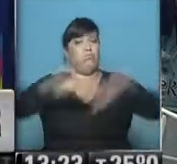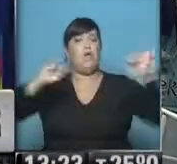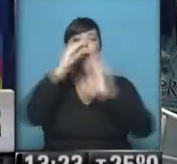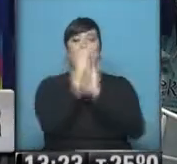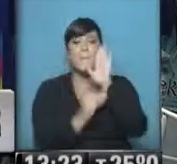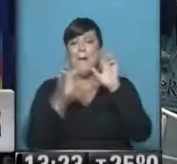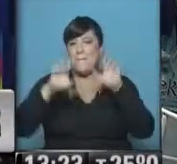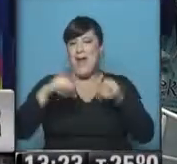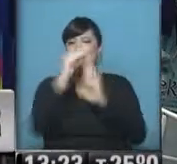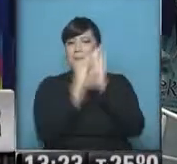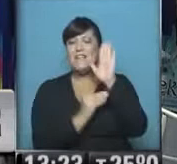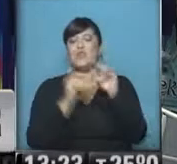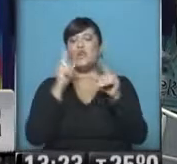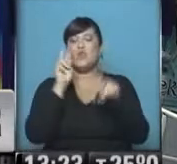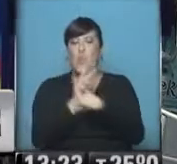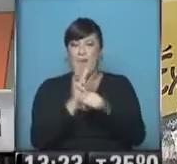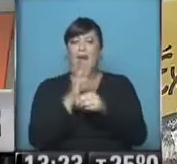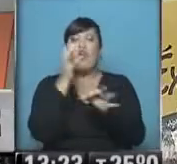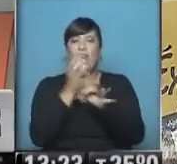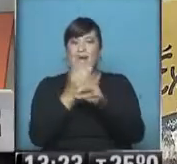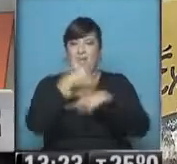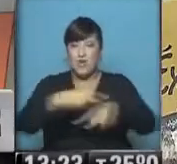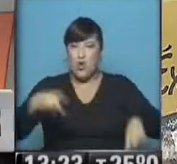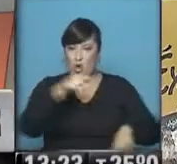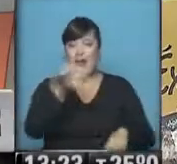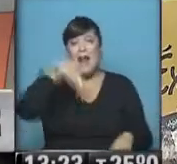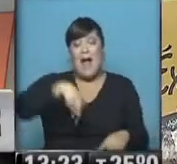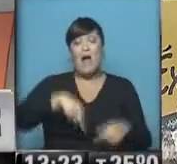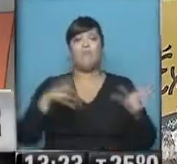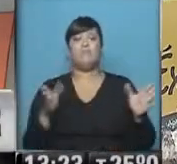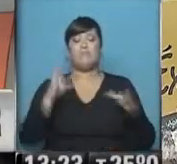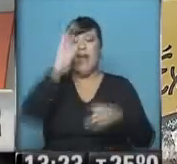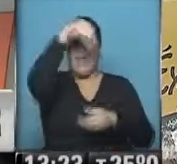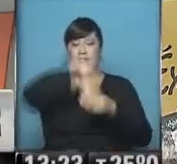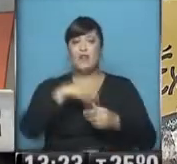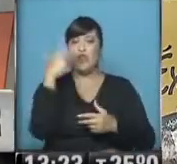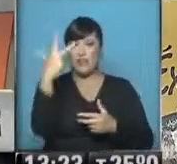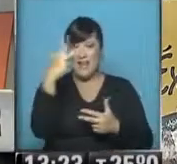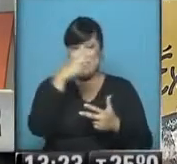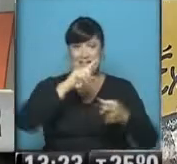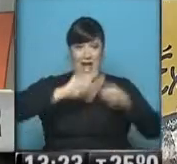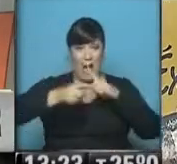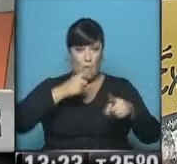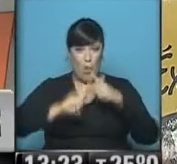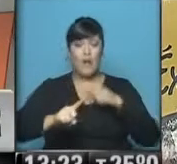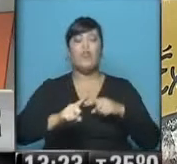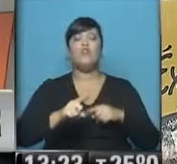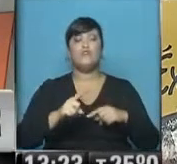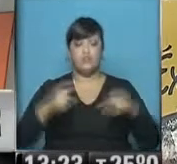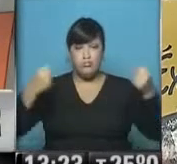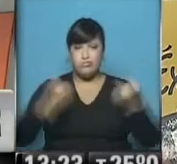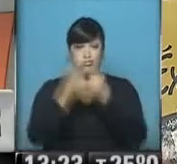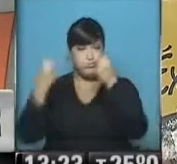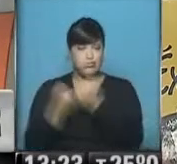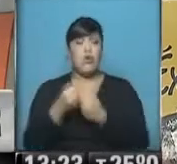precios cuidados de la escolar que en esta oportunidad está compuesta por tres grandes acuerdos que tenemos con con los